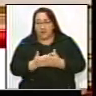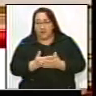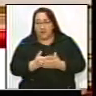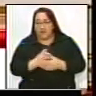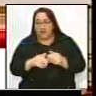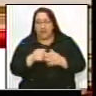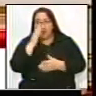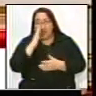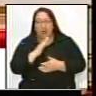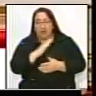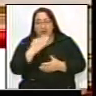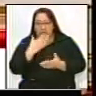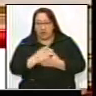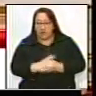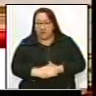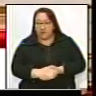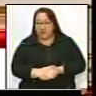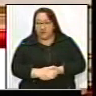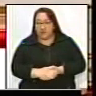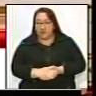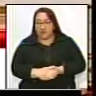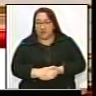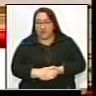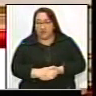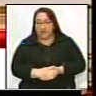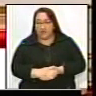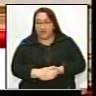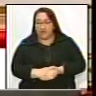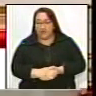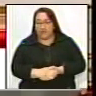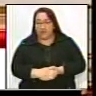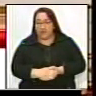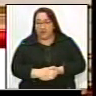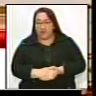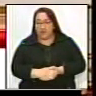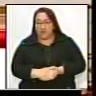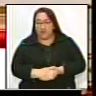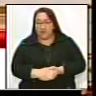y que Dios la bendiga, doctora. Y al doctor Bustinza también.